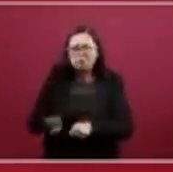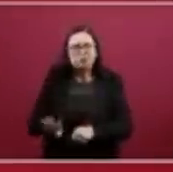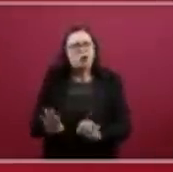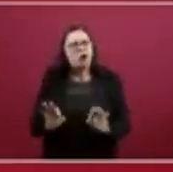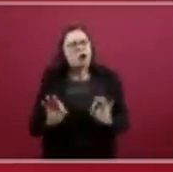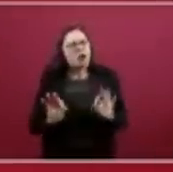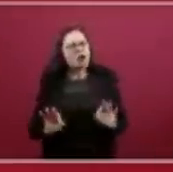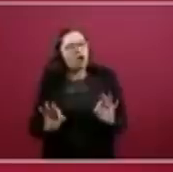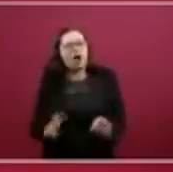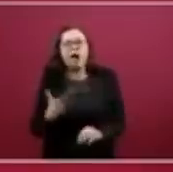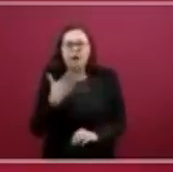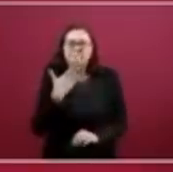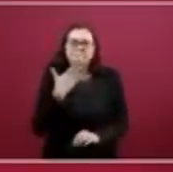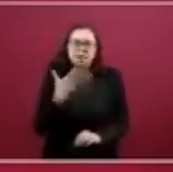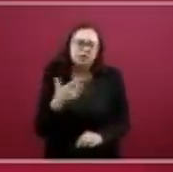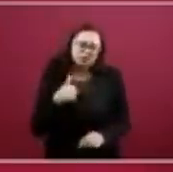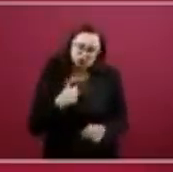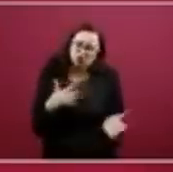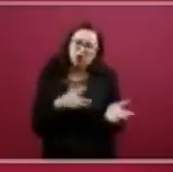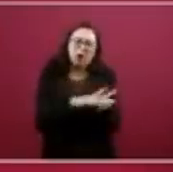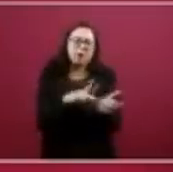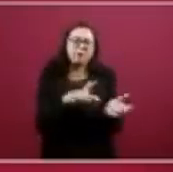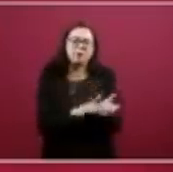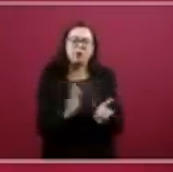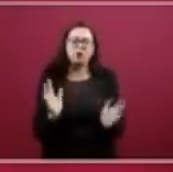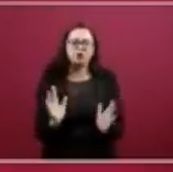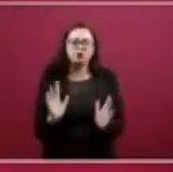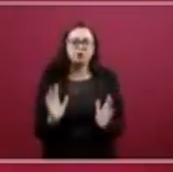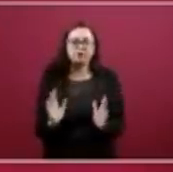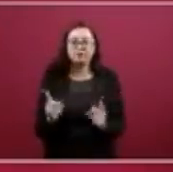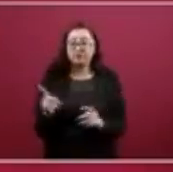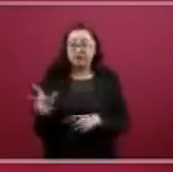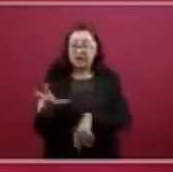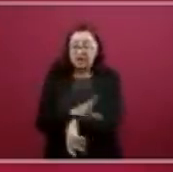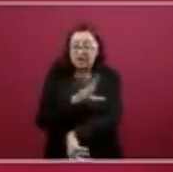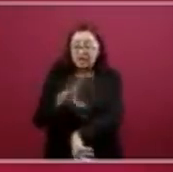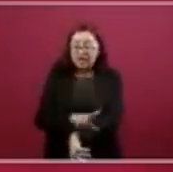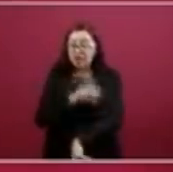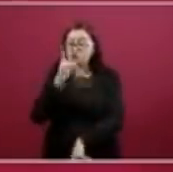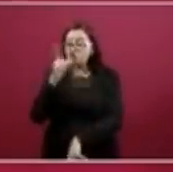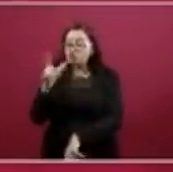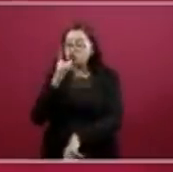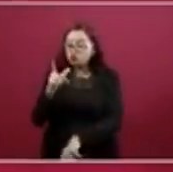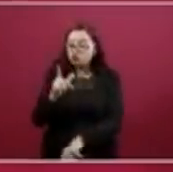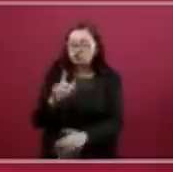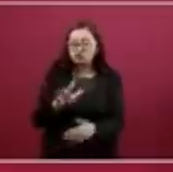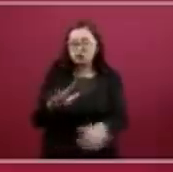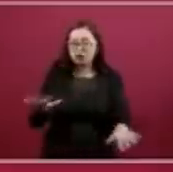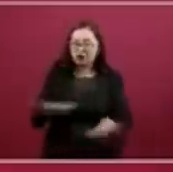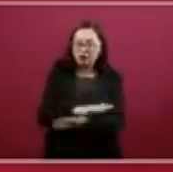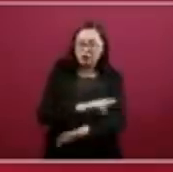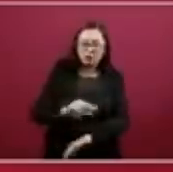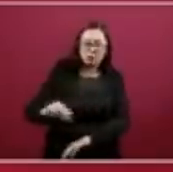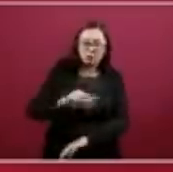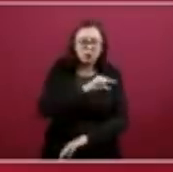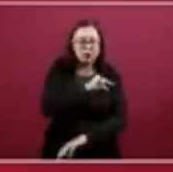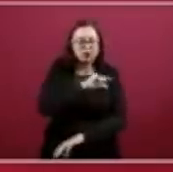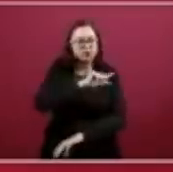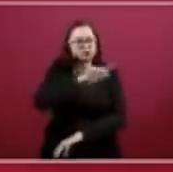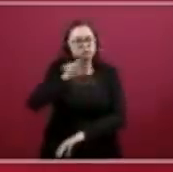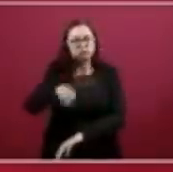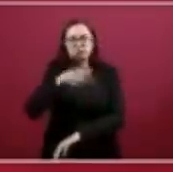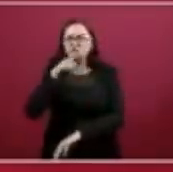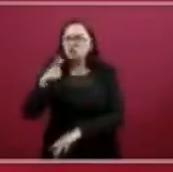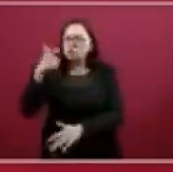si la privatización de la industria eléctrica hubiese dado resultado,